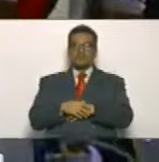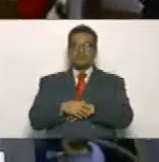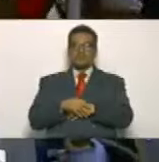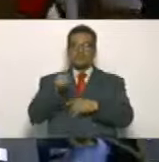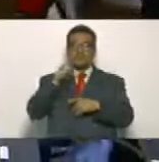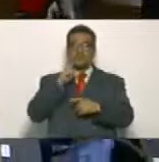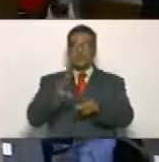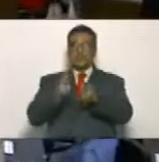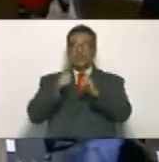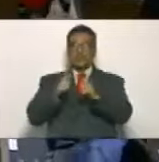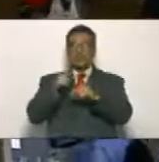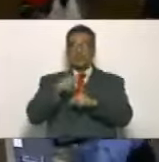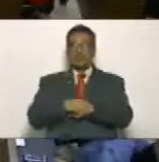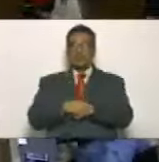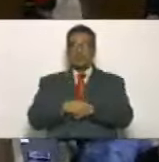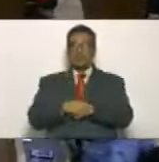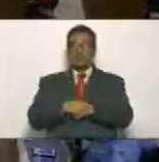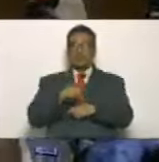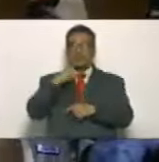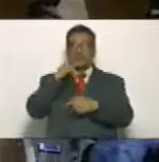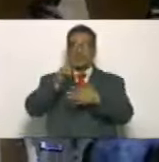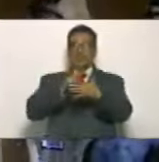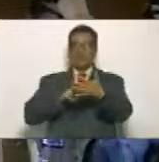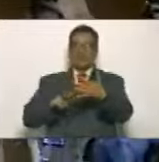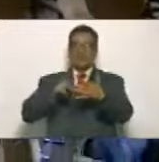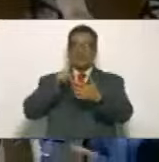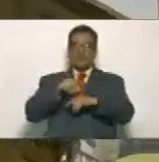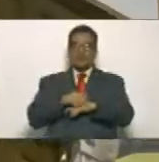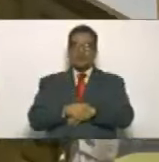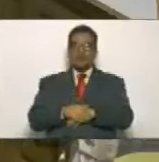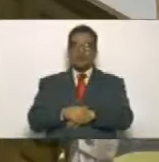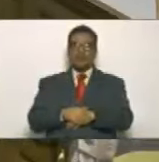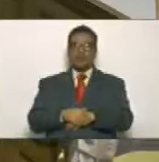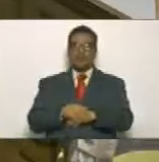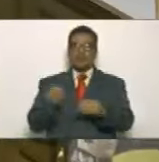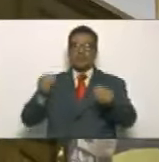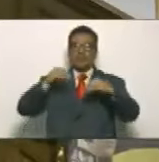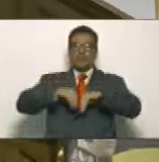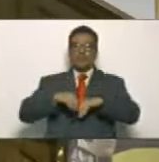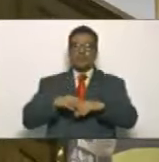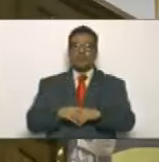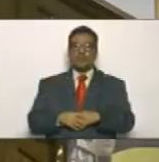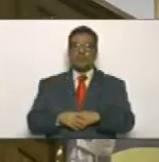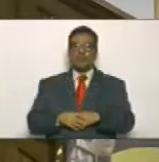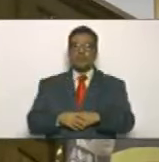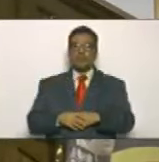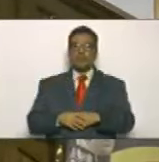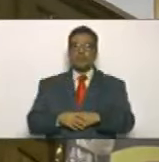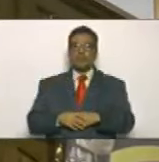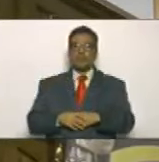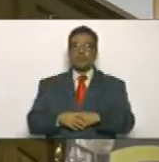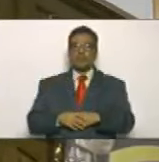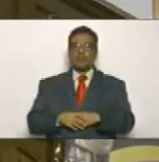Me permito entonces darle lectura al acuerdo.